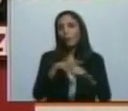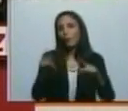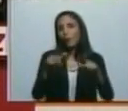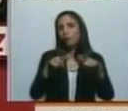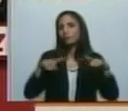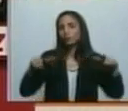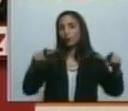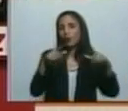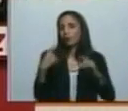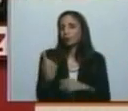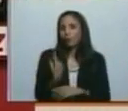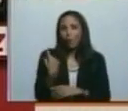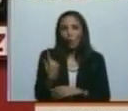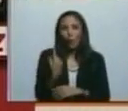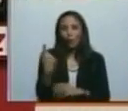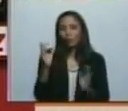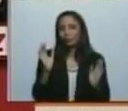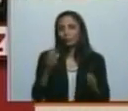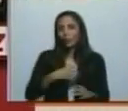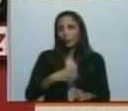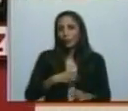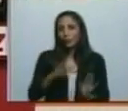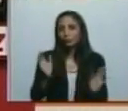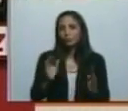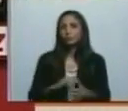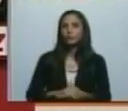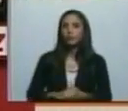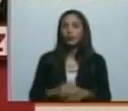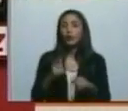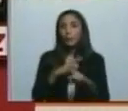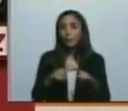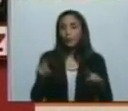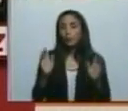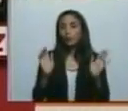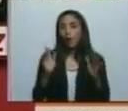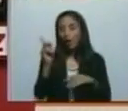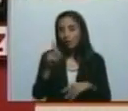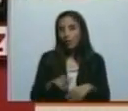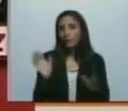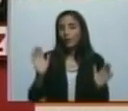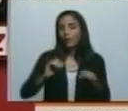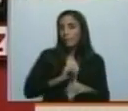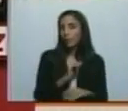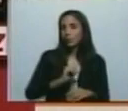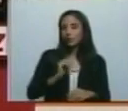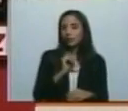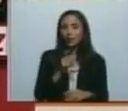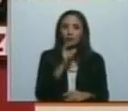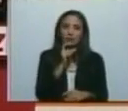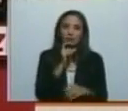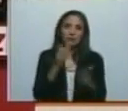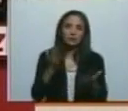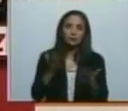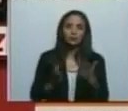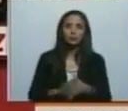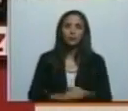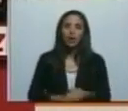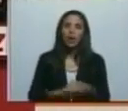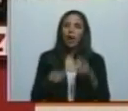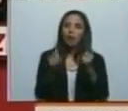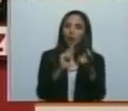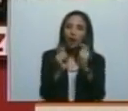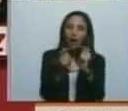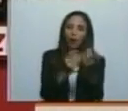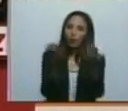les permitía la zona. Pero también exponía a los compañeros del FAE. Fueron a hablar con ellos en varias